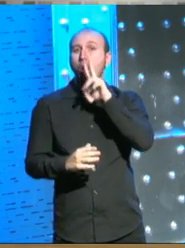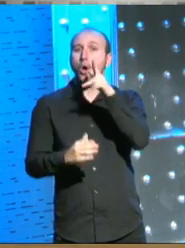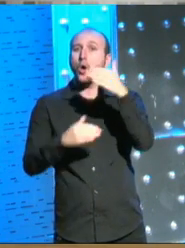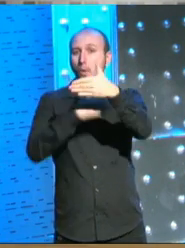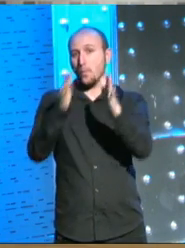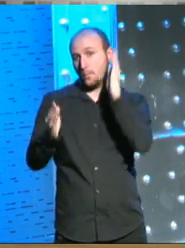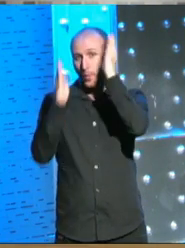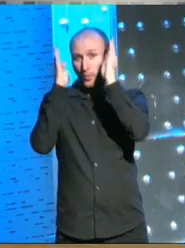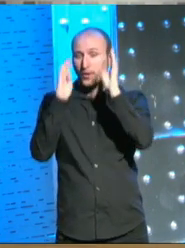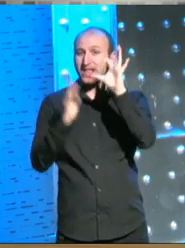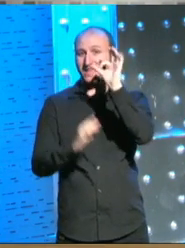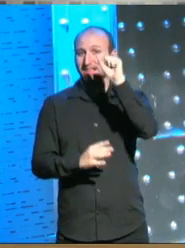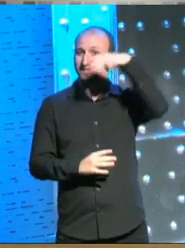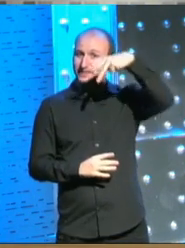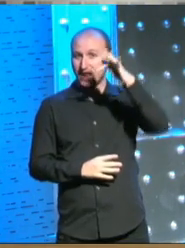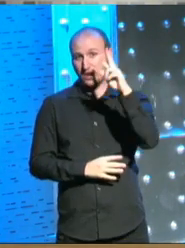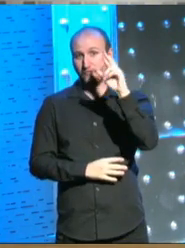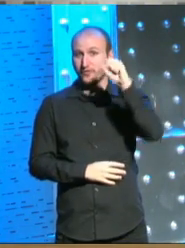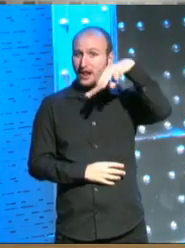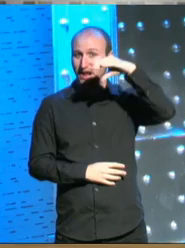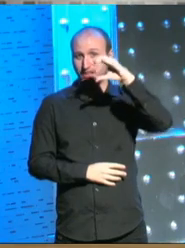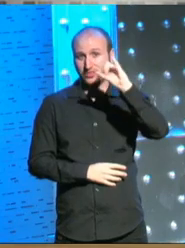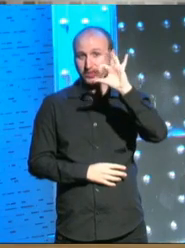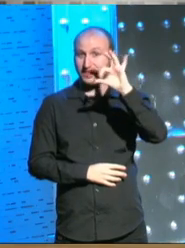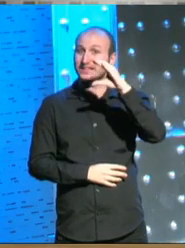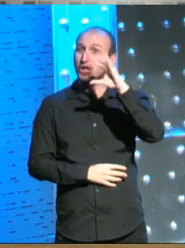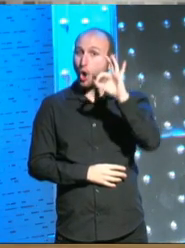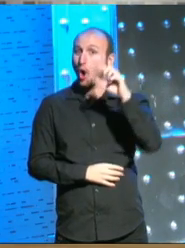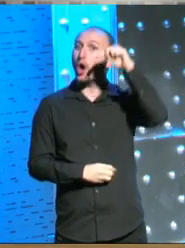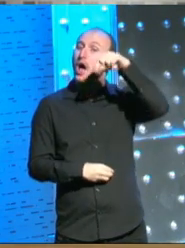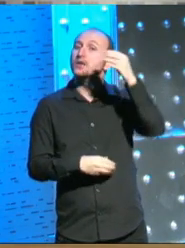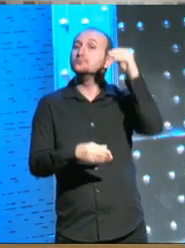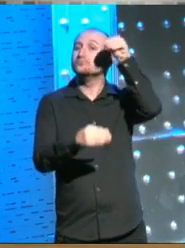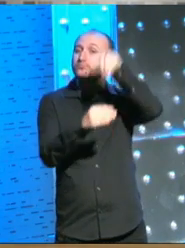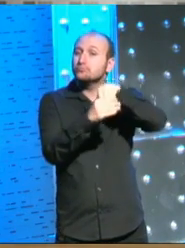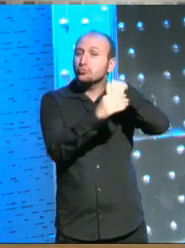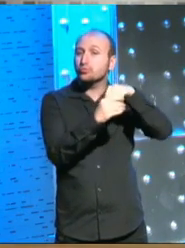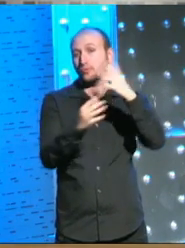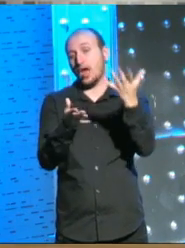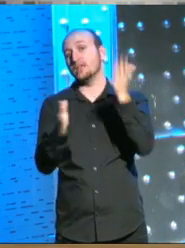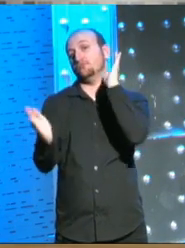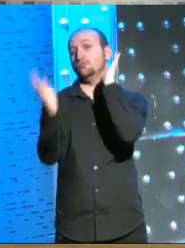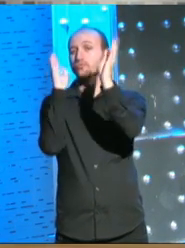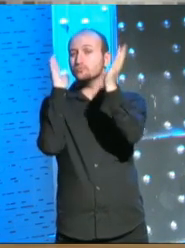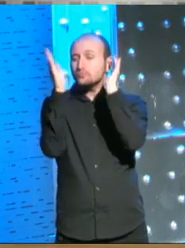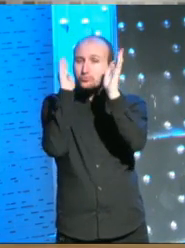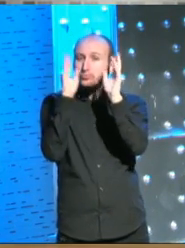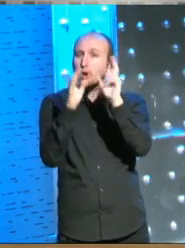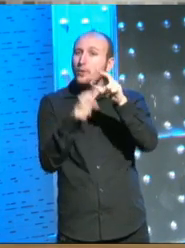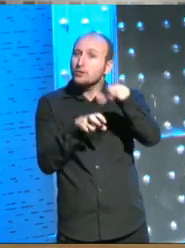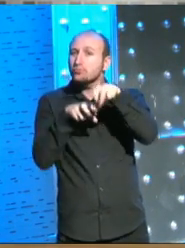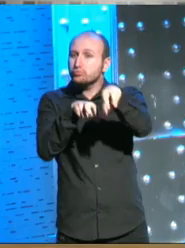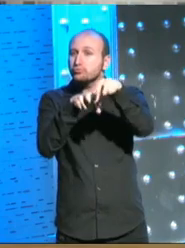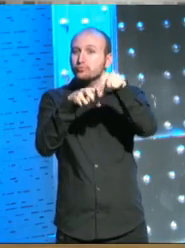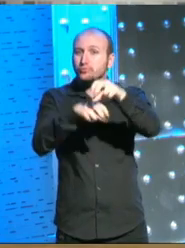Francisco, cuando el gobernador del estado de San Francisco, que era muy aficionado a los caballos, a las carreras